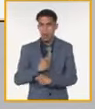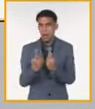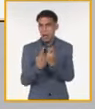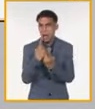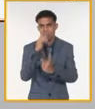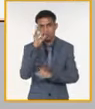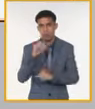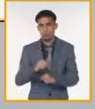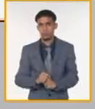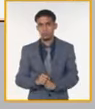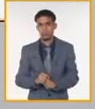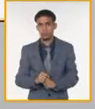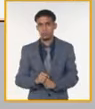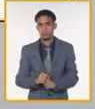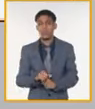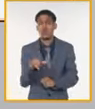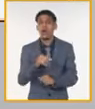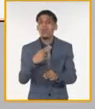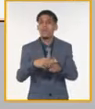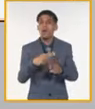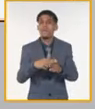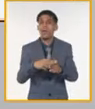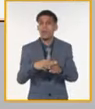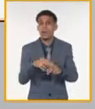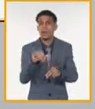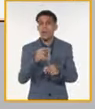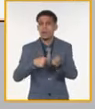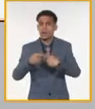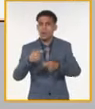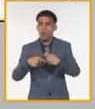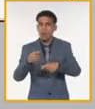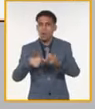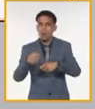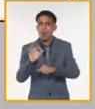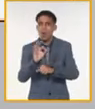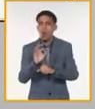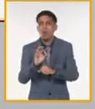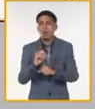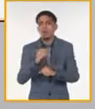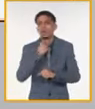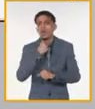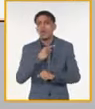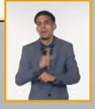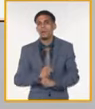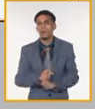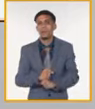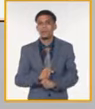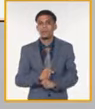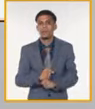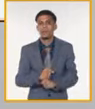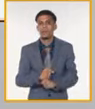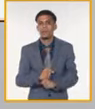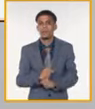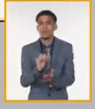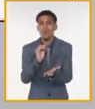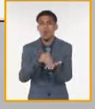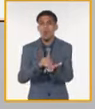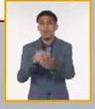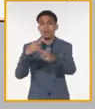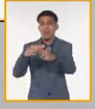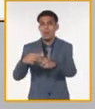fijan regulaciones para los nombres de negocio o o se se refuerza la La regulación vinculada a los nombres que